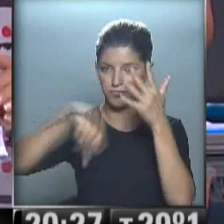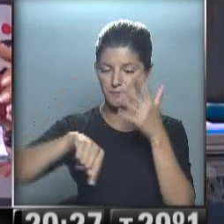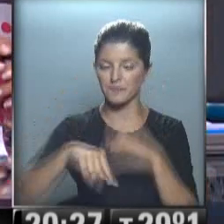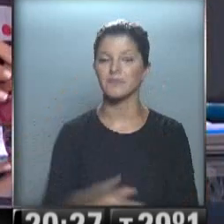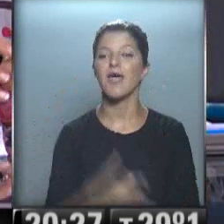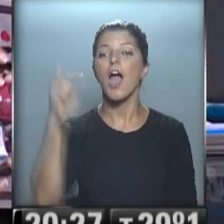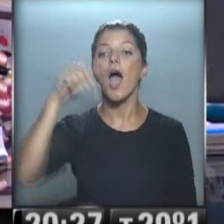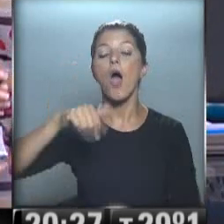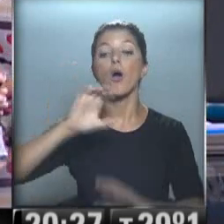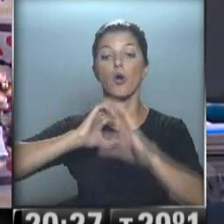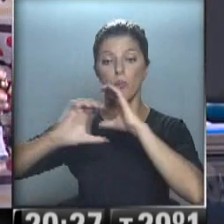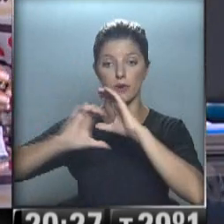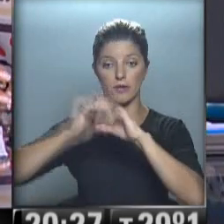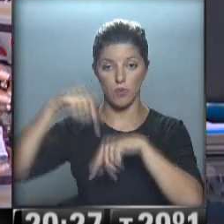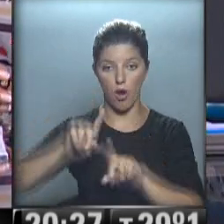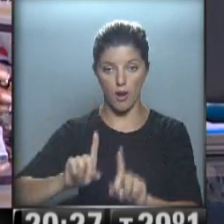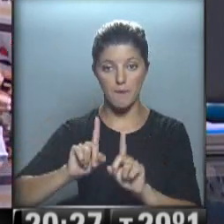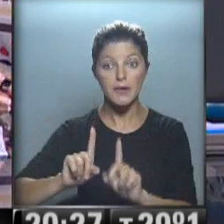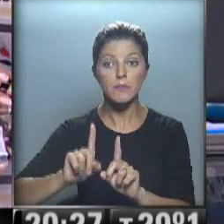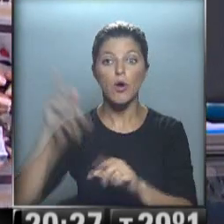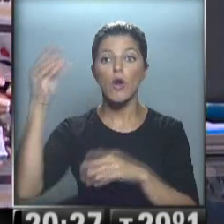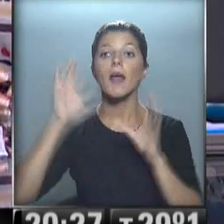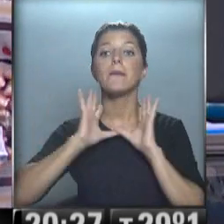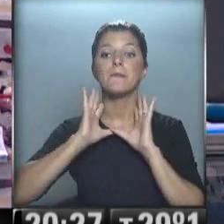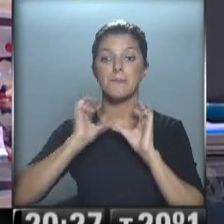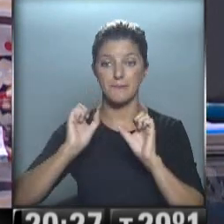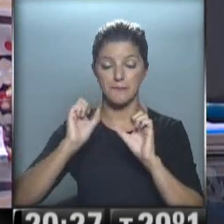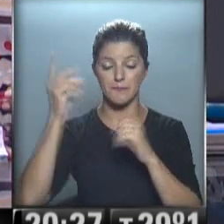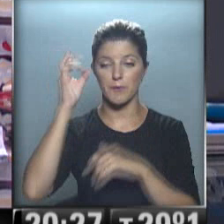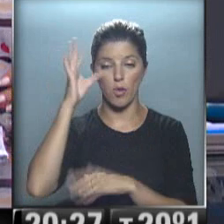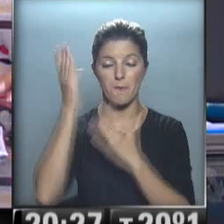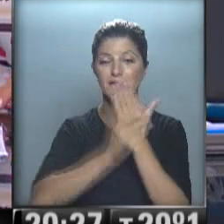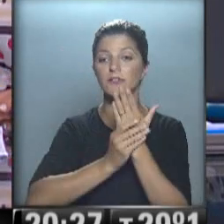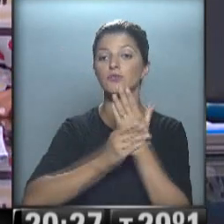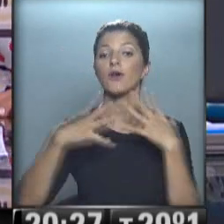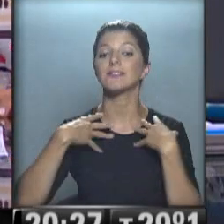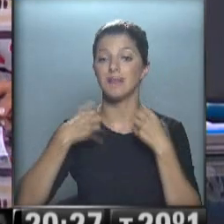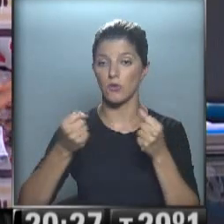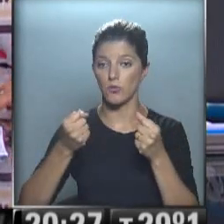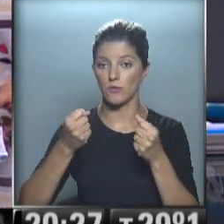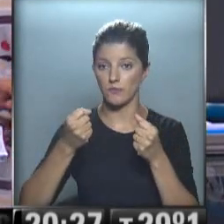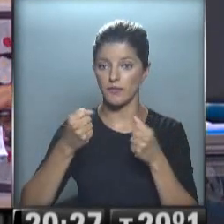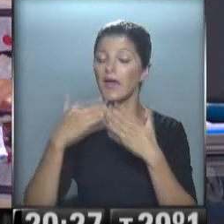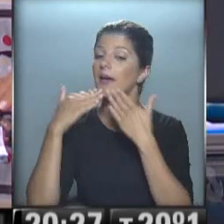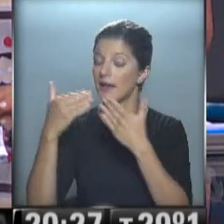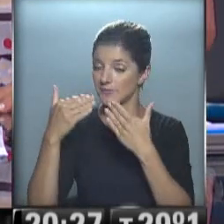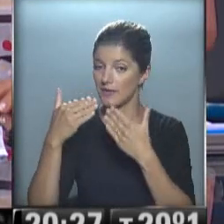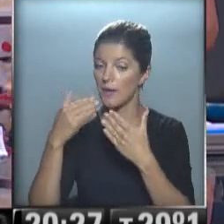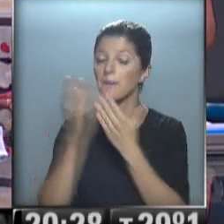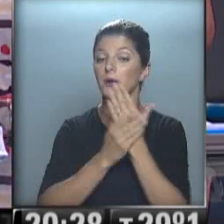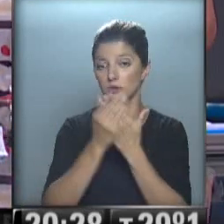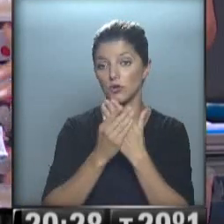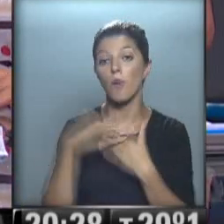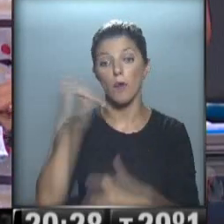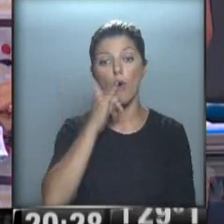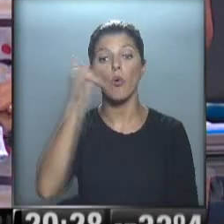estamos en comunicación en este momento con el ministro de salud bonaerense Alejandro colia Muchas gracias ministro por